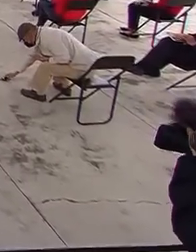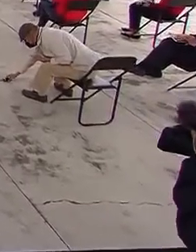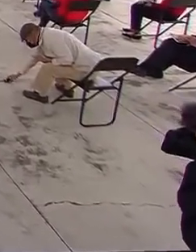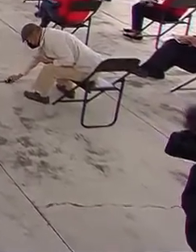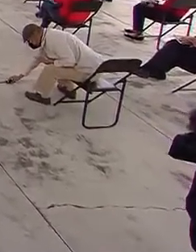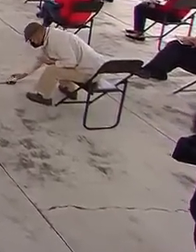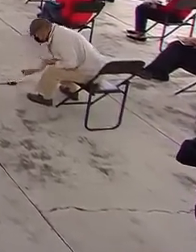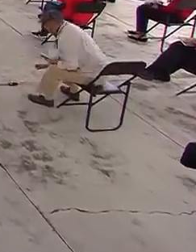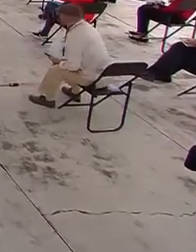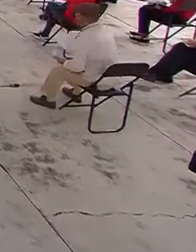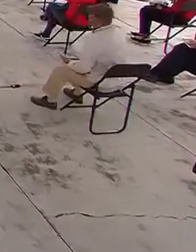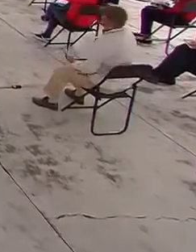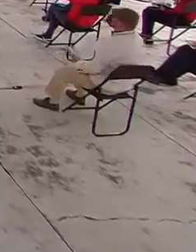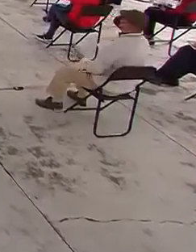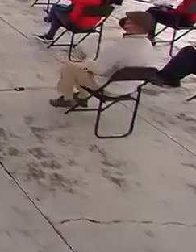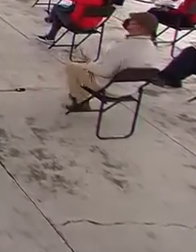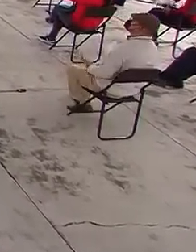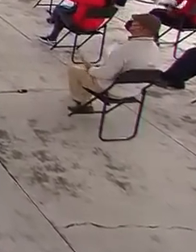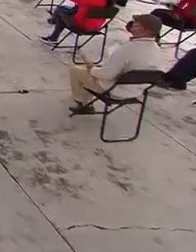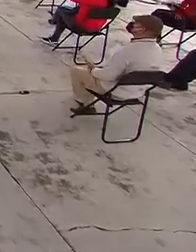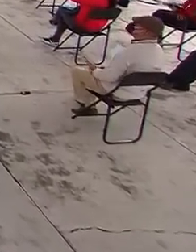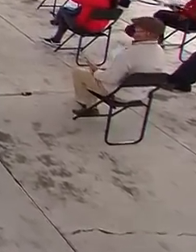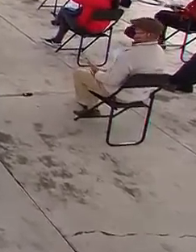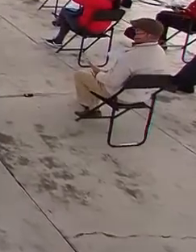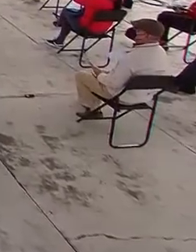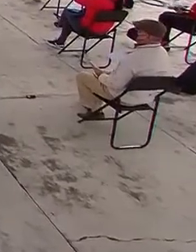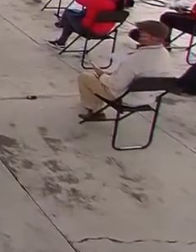una compañera, compañero de